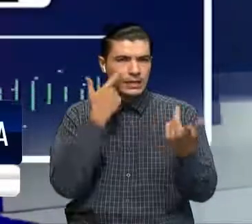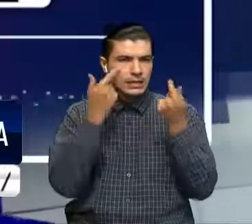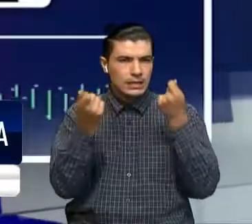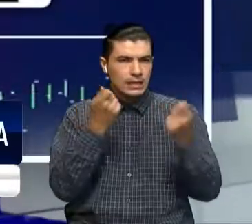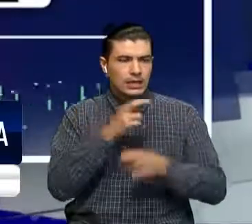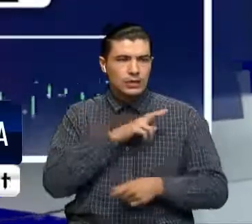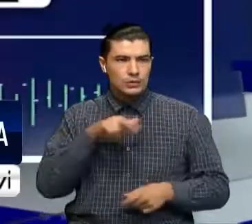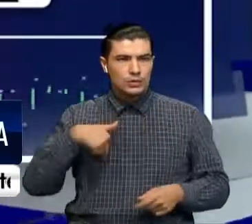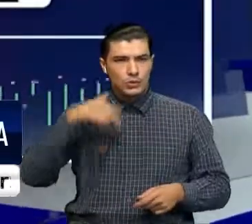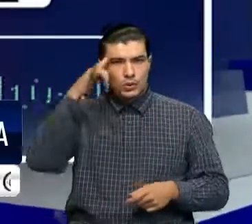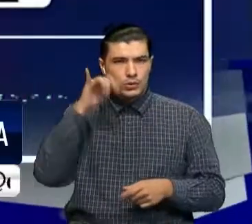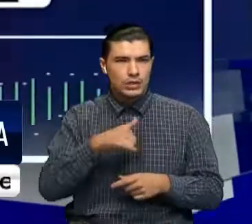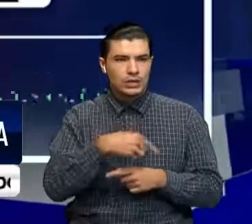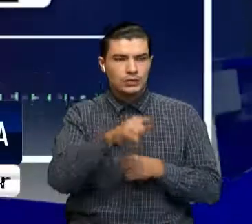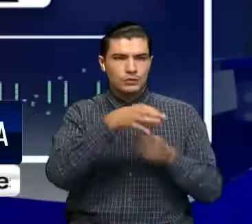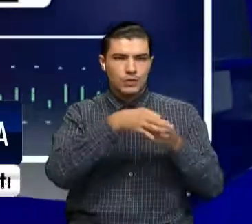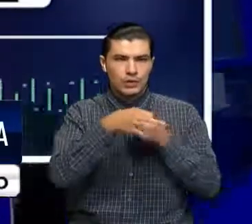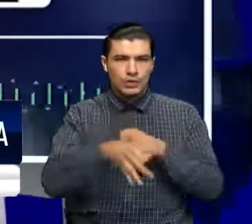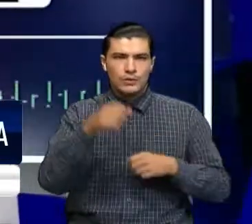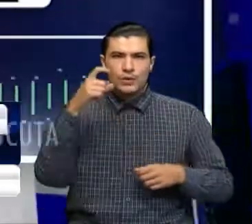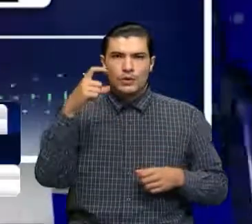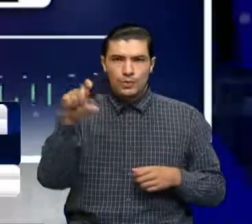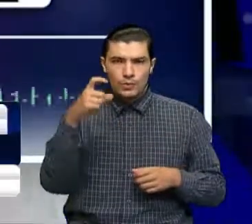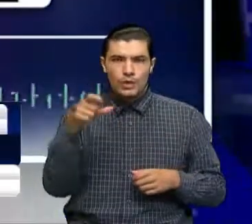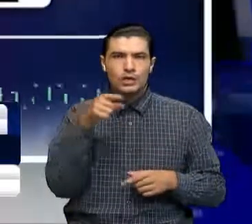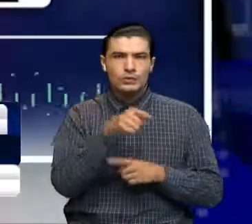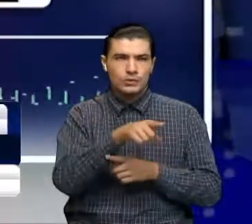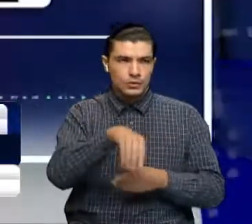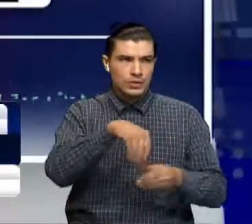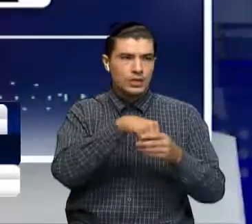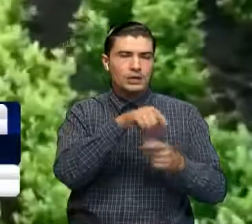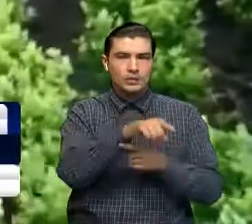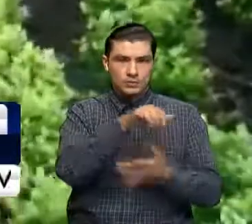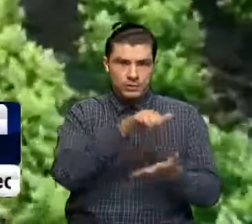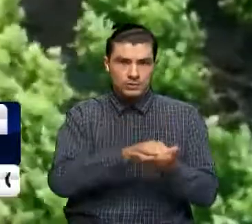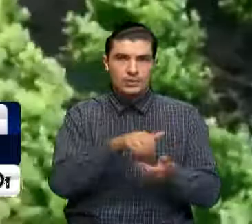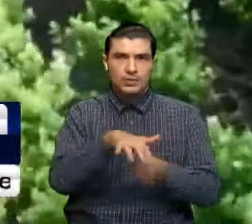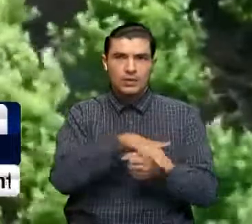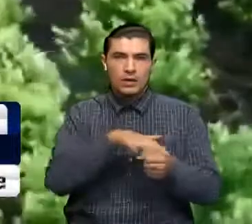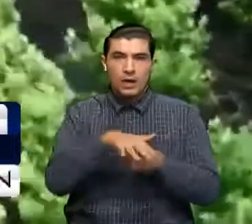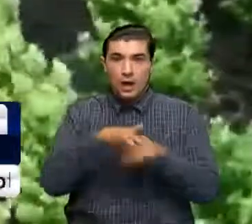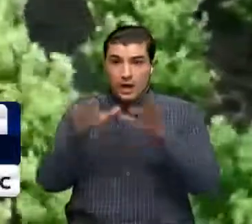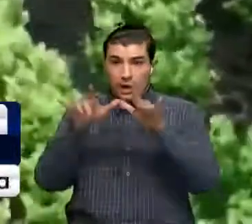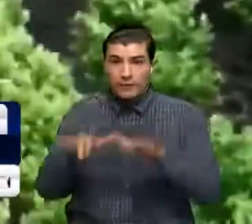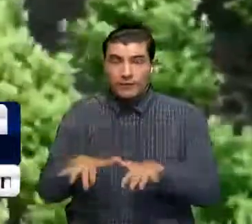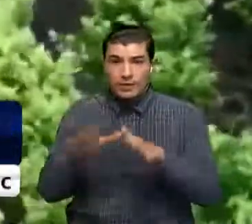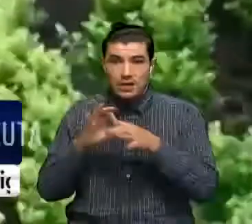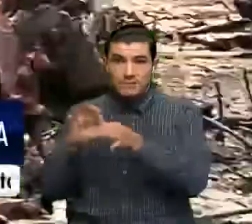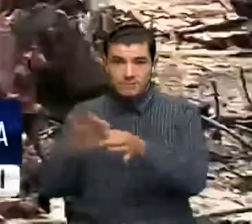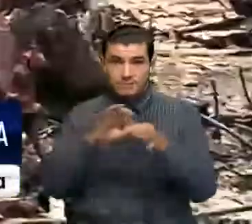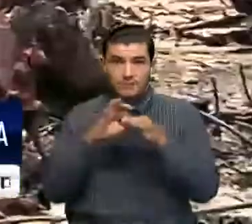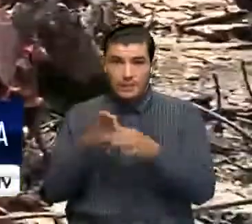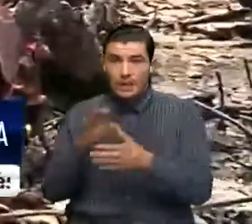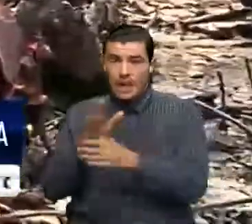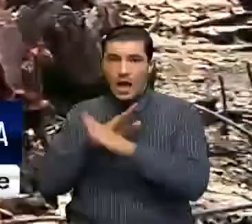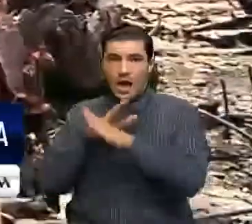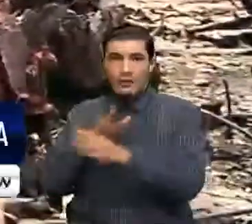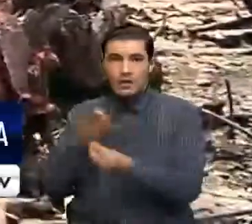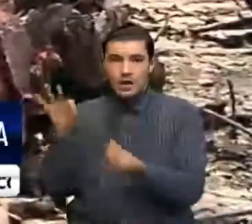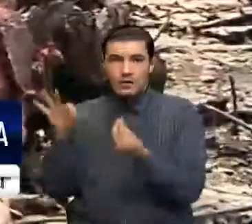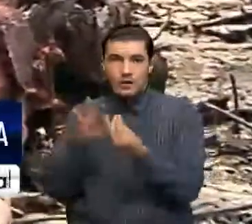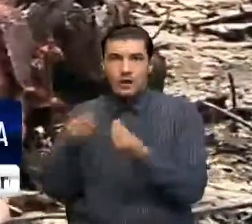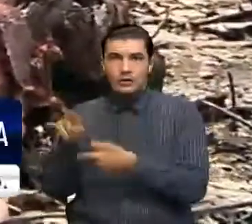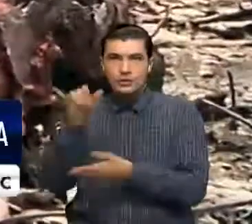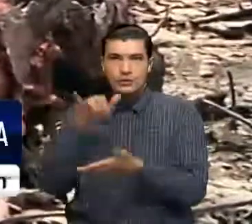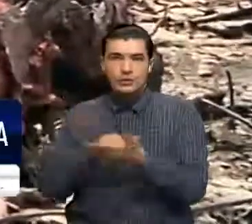el municipio de cúcuta que era inmenso dentro de ellos según la oficina de las naciones unidas contra la droga y el delito norte de